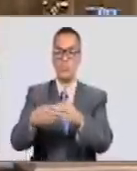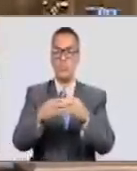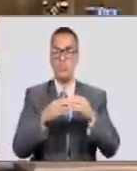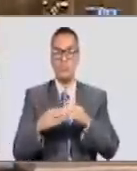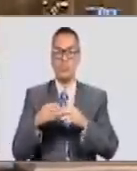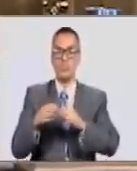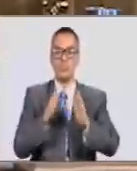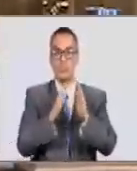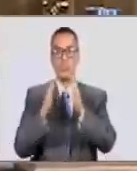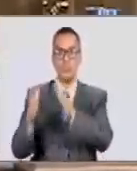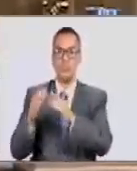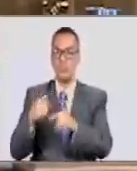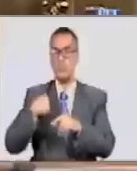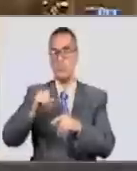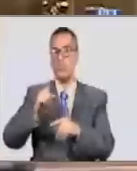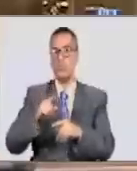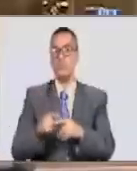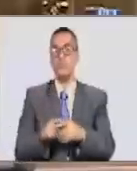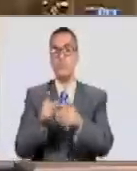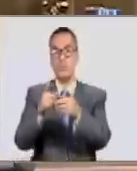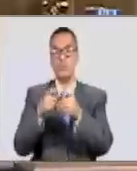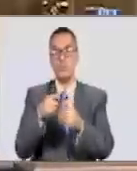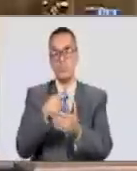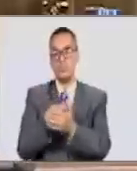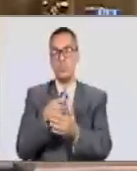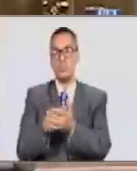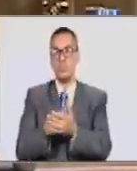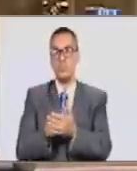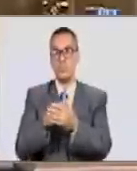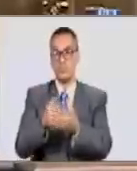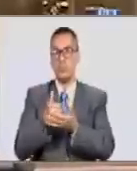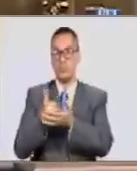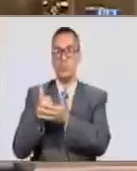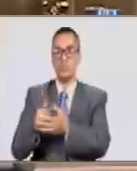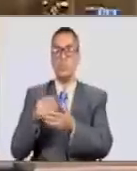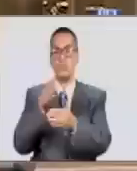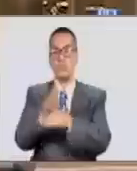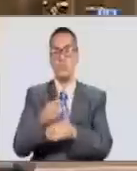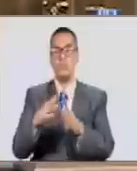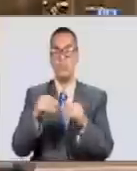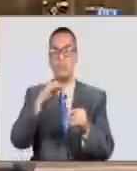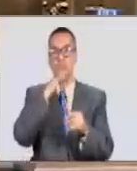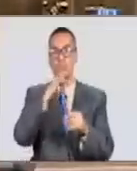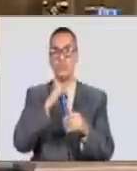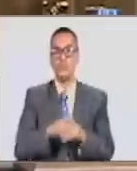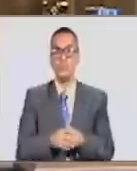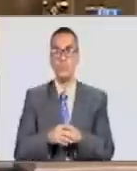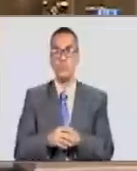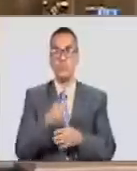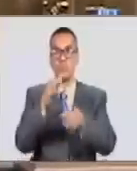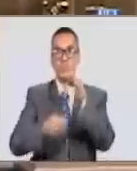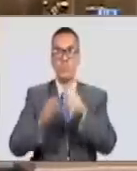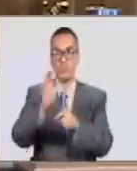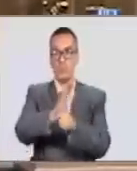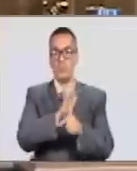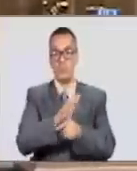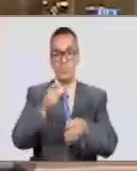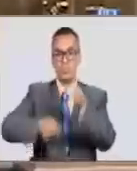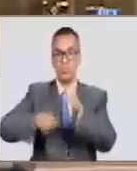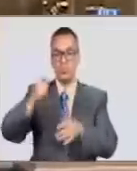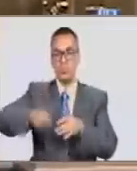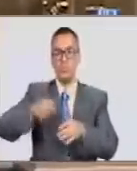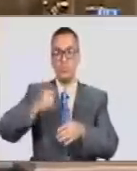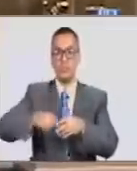y ordenanzas contentivas de tributos a los fines de favorecer el acceso a la información, la seguridad jurídica y